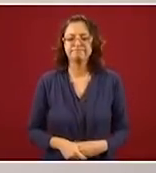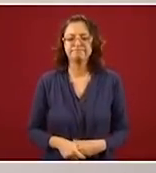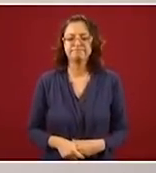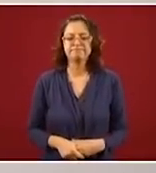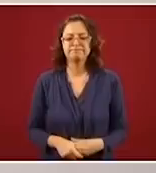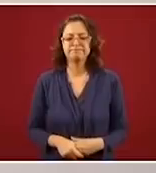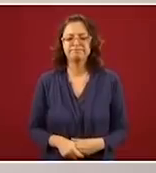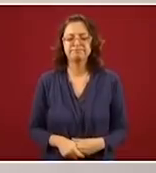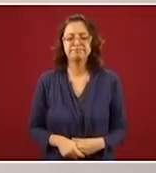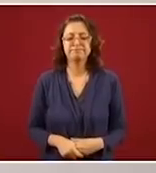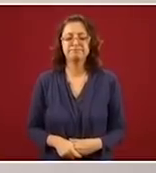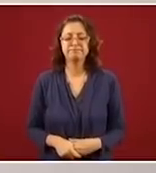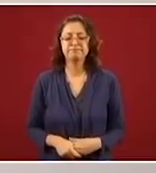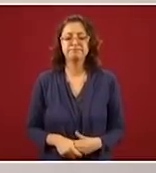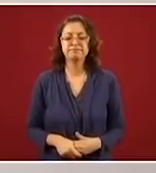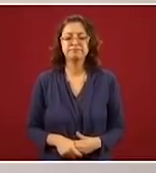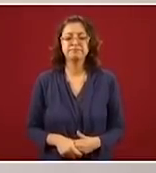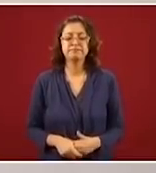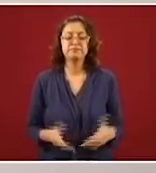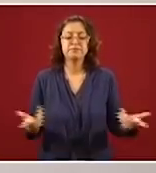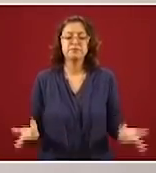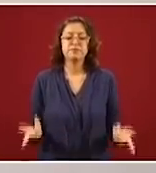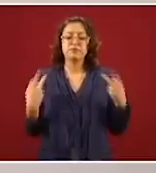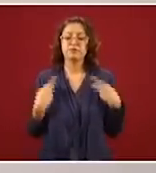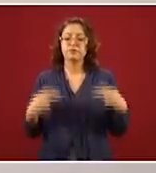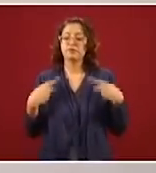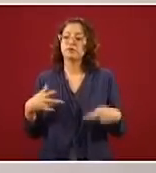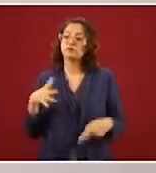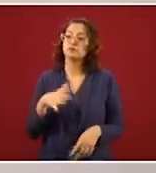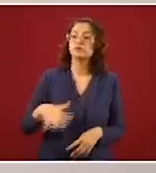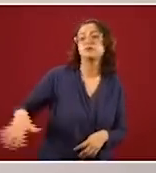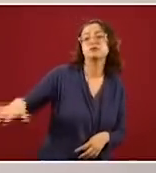¿Qué le comento a la gente? Que todos tenemos que portarnos bien,